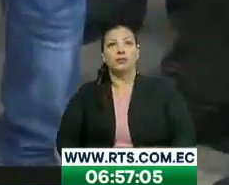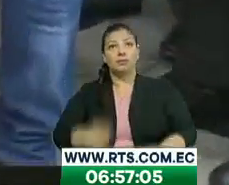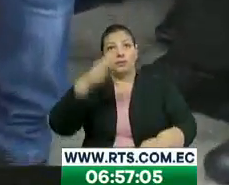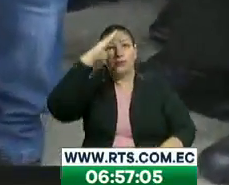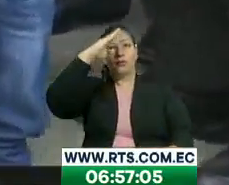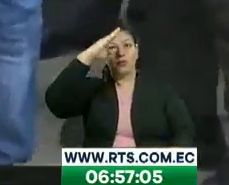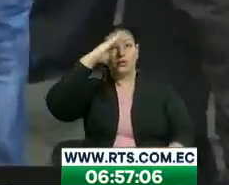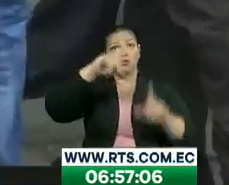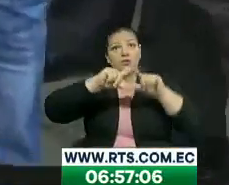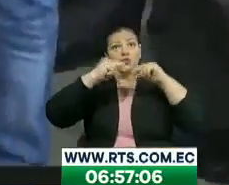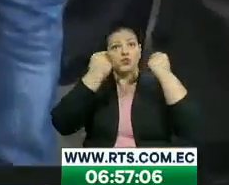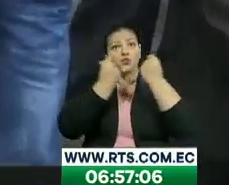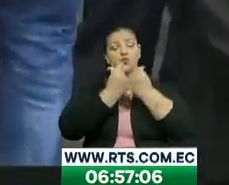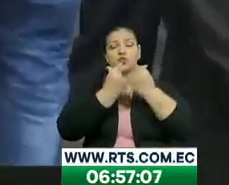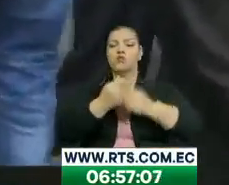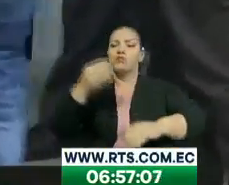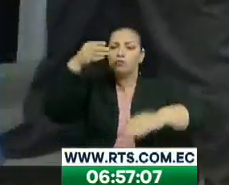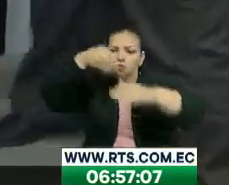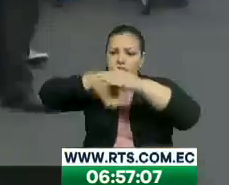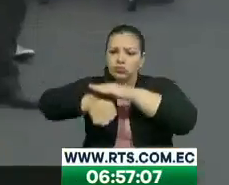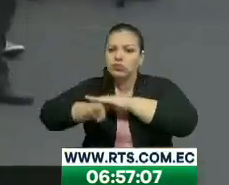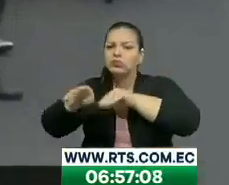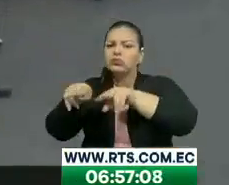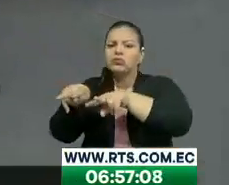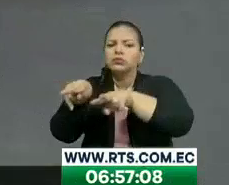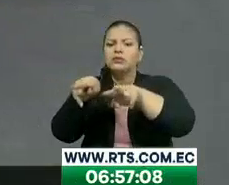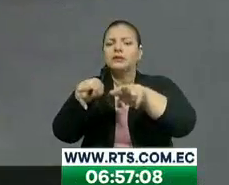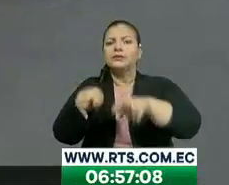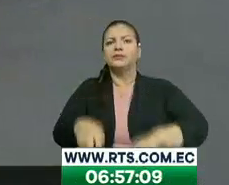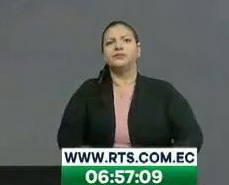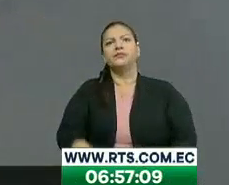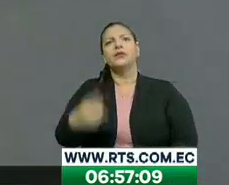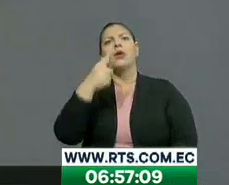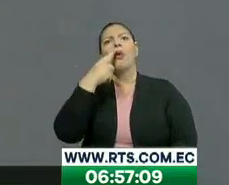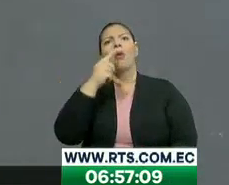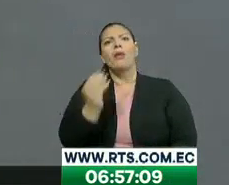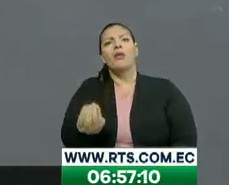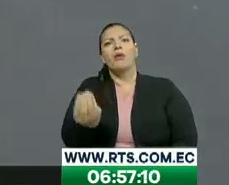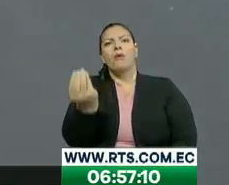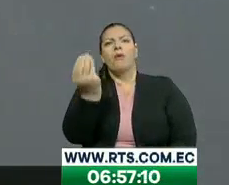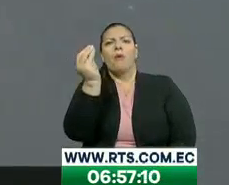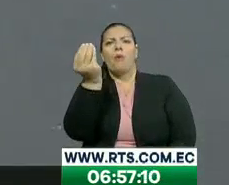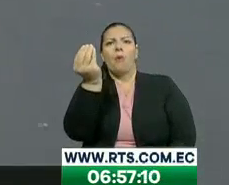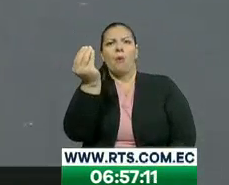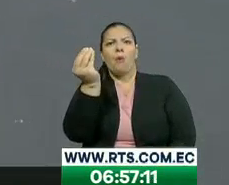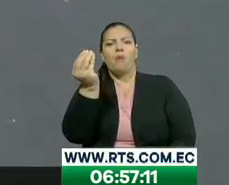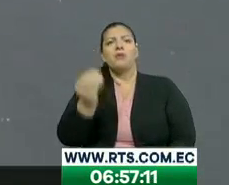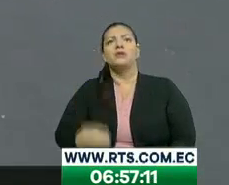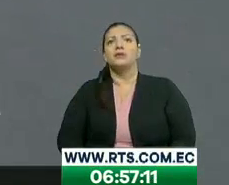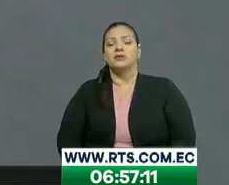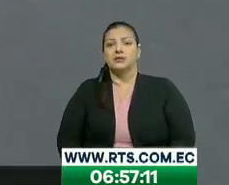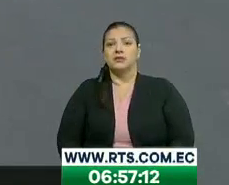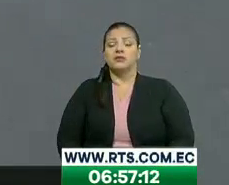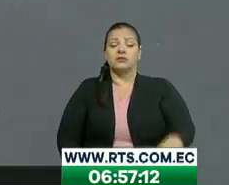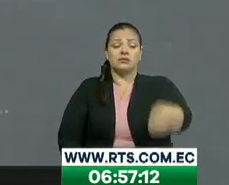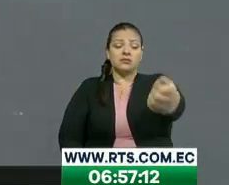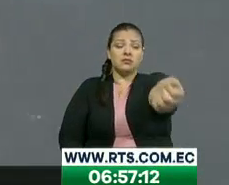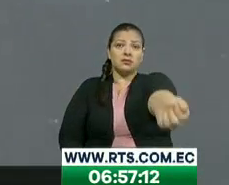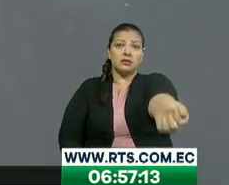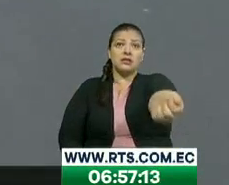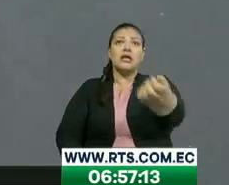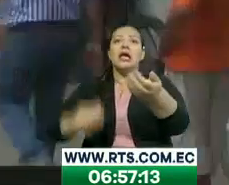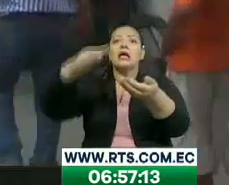en el cantón Puerto Viejo, provincia de Manabí. Encontraron el cuerpo sin vida de un hombre, el cual en uno de sus brazos tenía